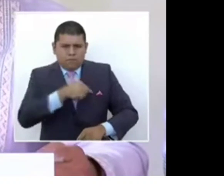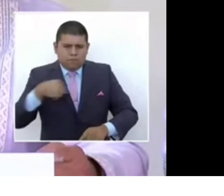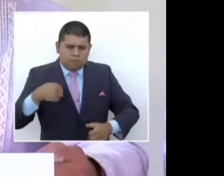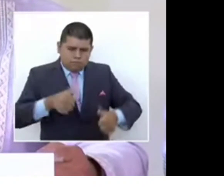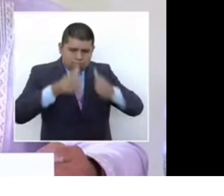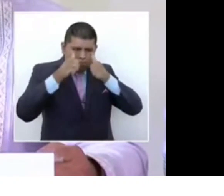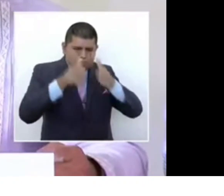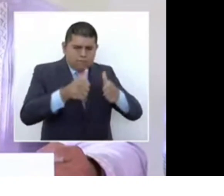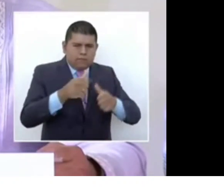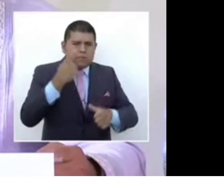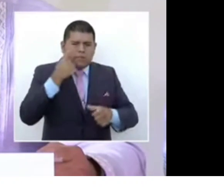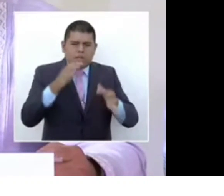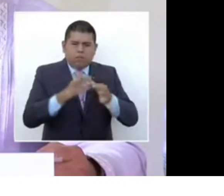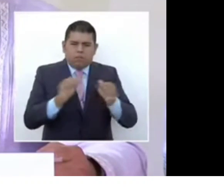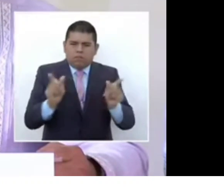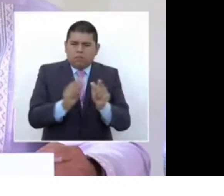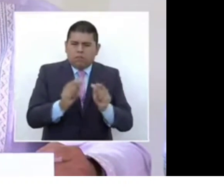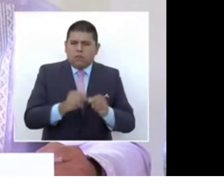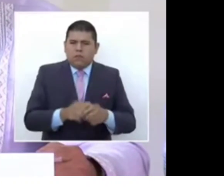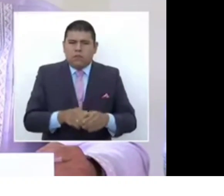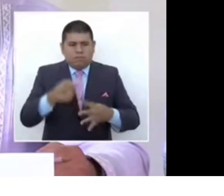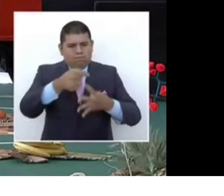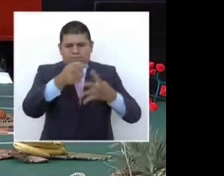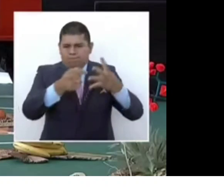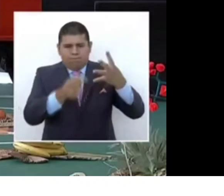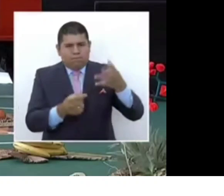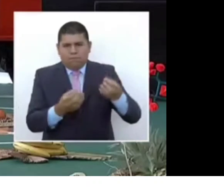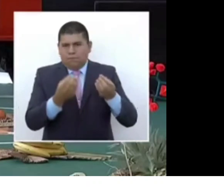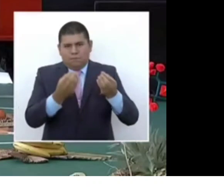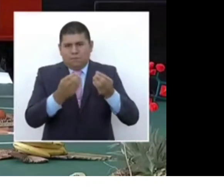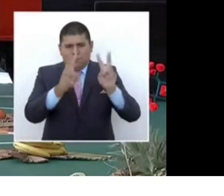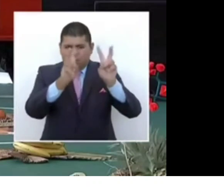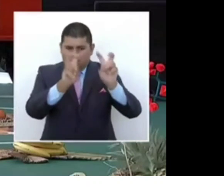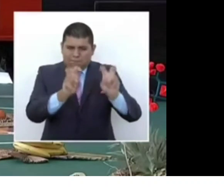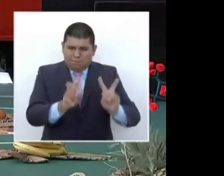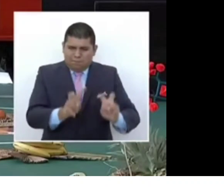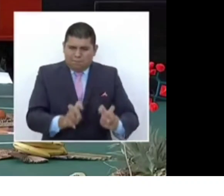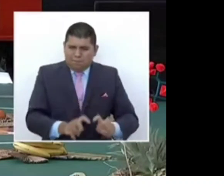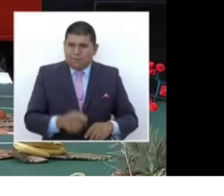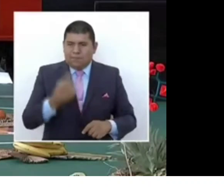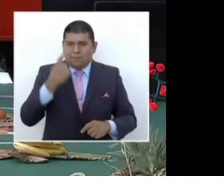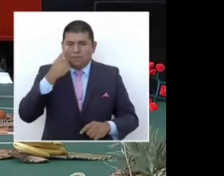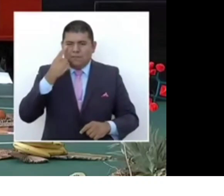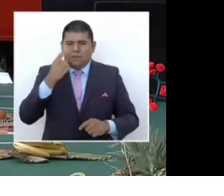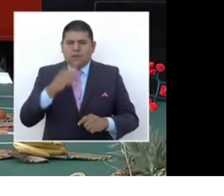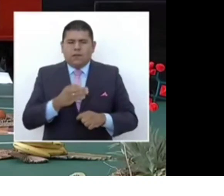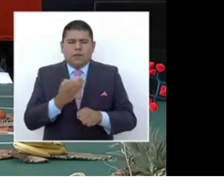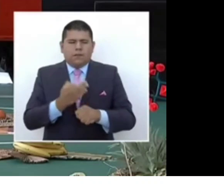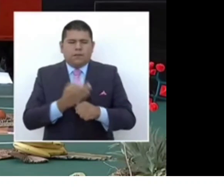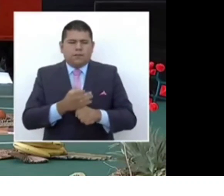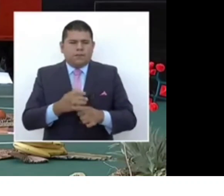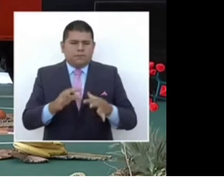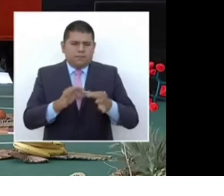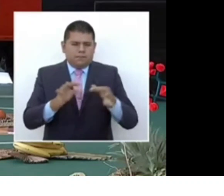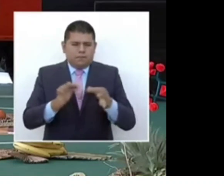Para resumirlo, porque son varios proyectos, se va a poder